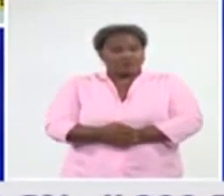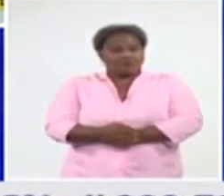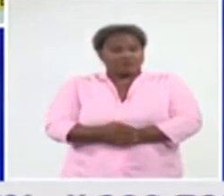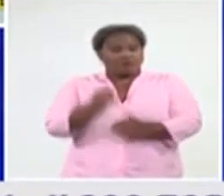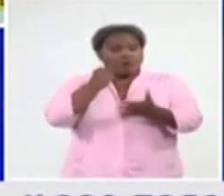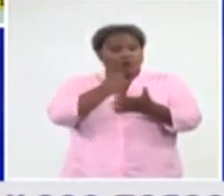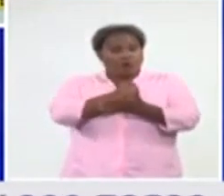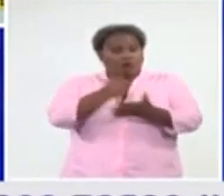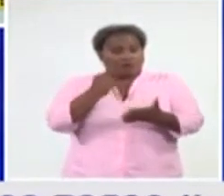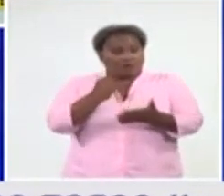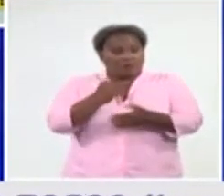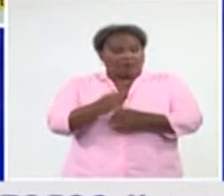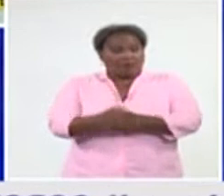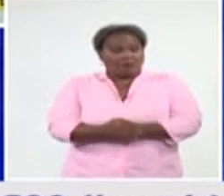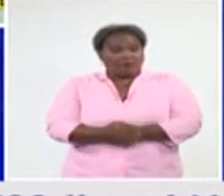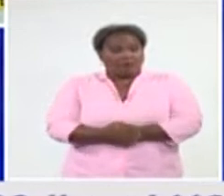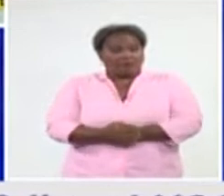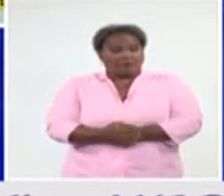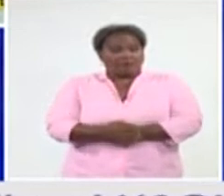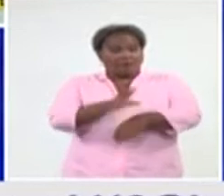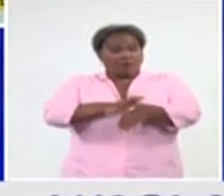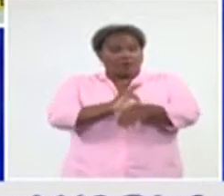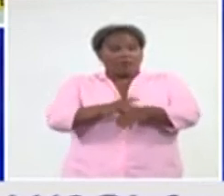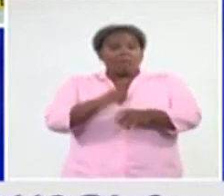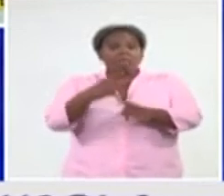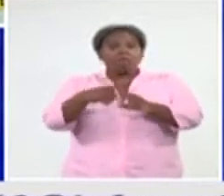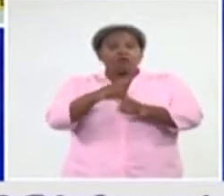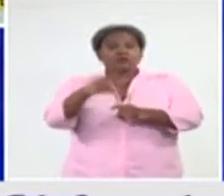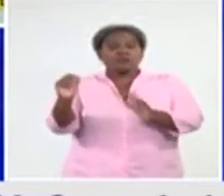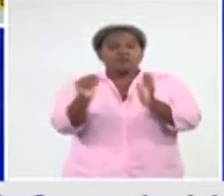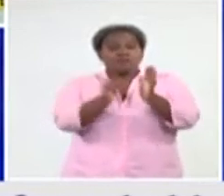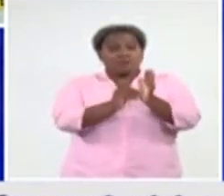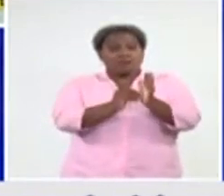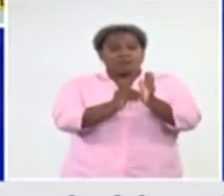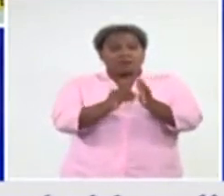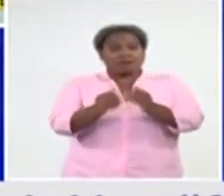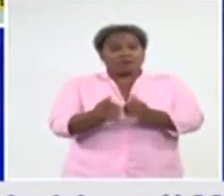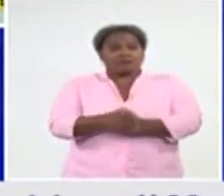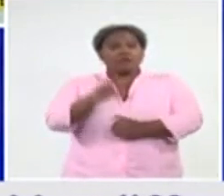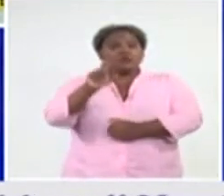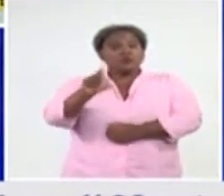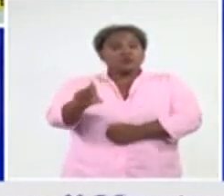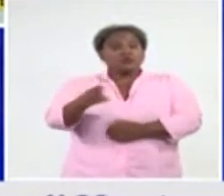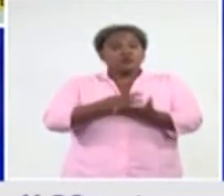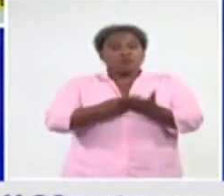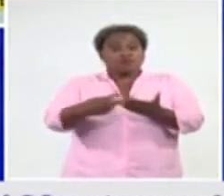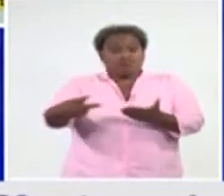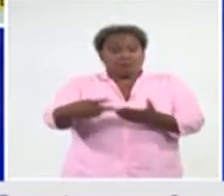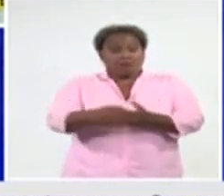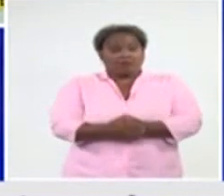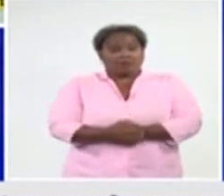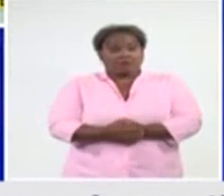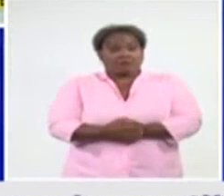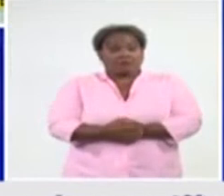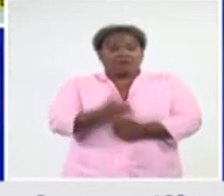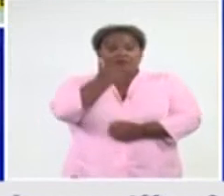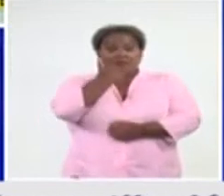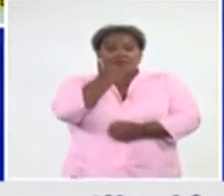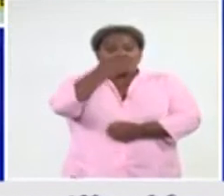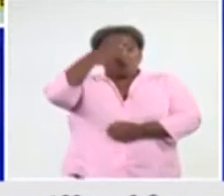por COVID-19 por 100.000 habitantes en los últimos 15 días, la tasa de Cuba